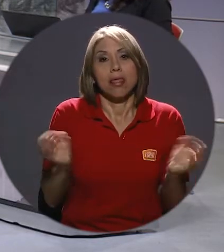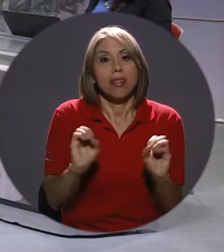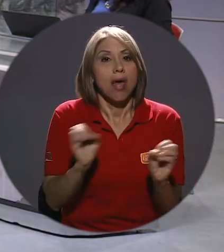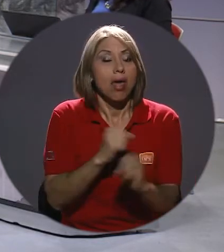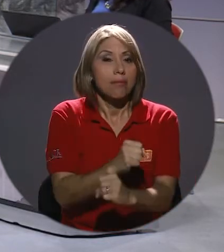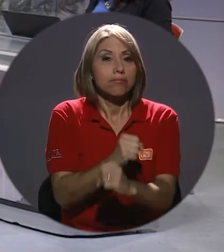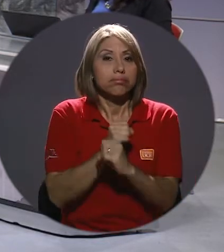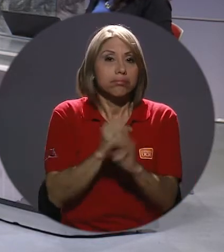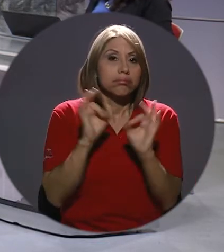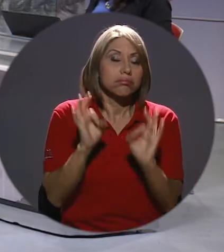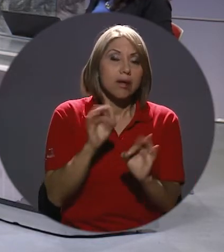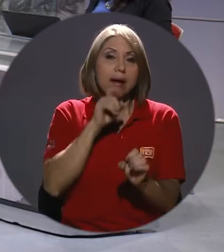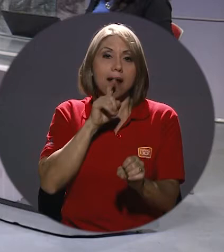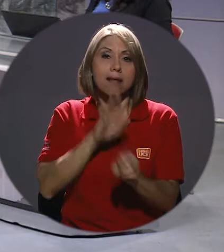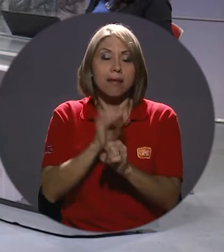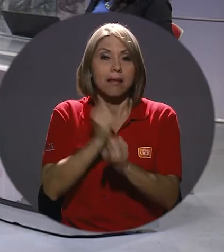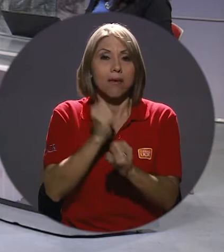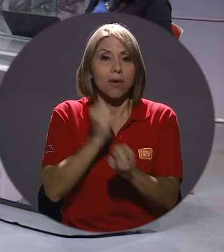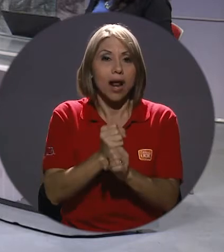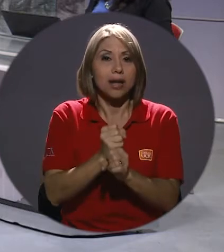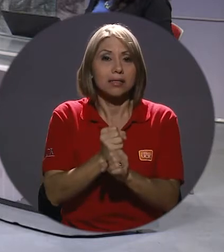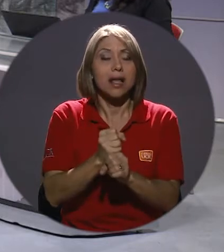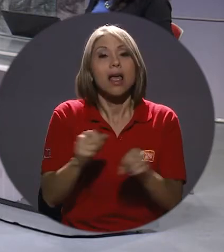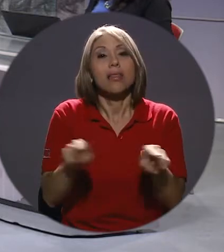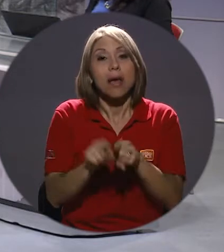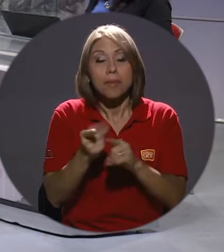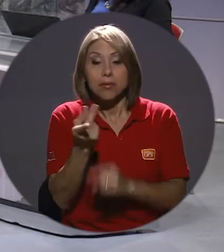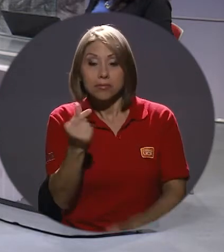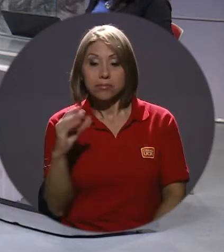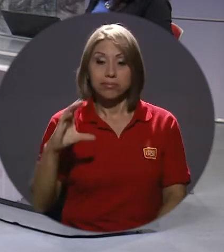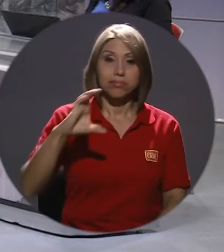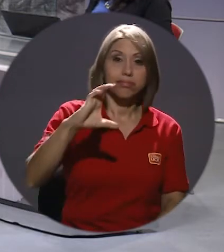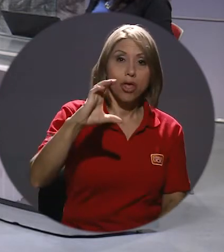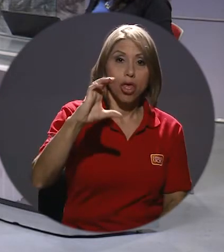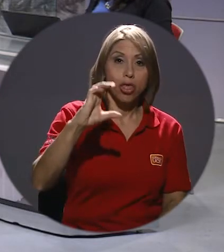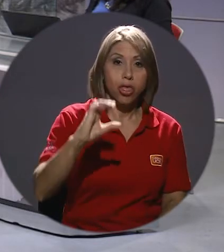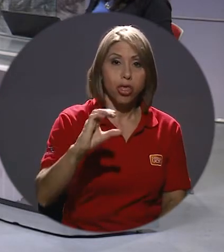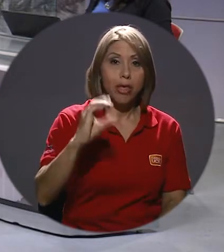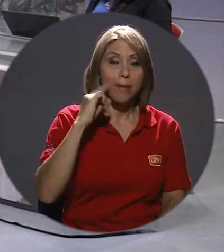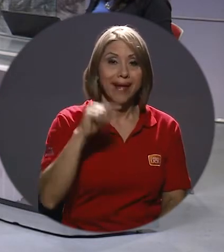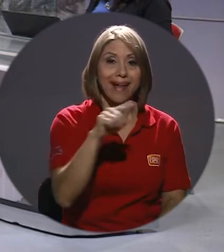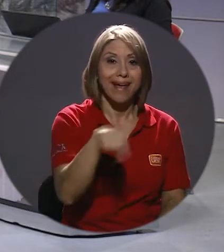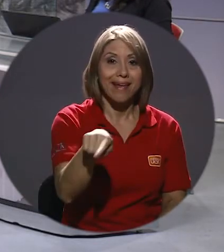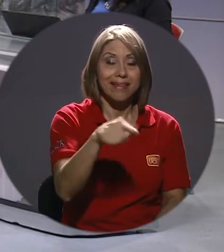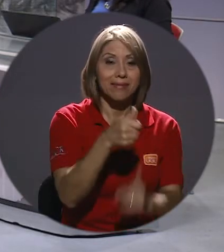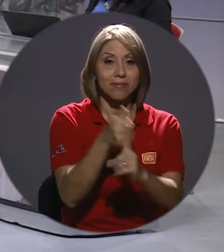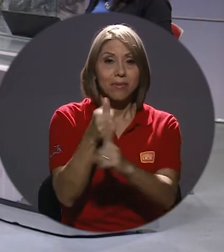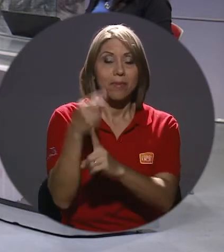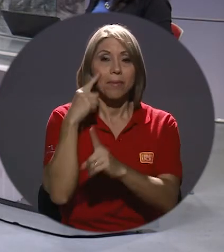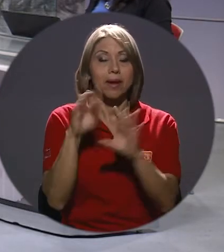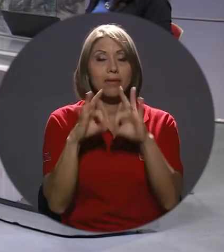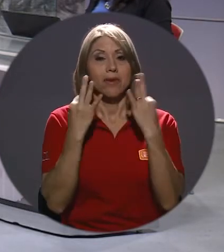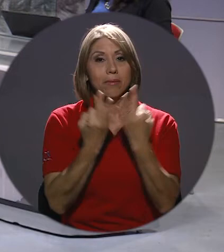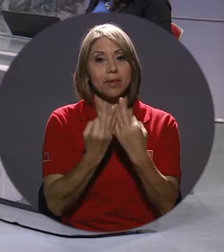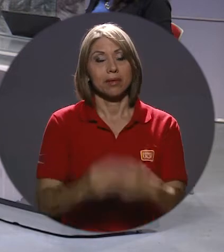garantías laborales, muchas de ellas, y ingresos muy bajos para ella y para sus familias. Sí,